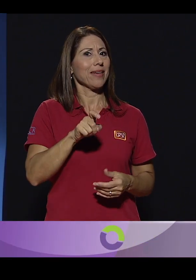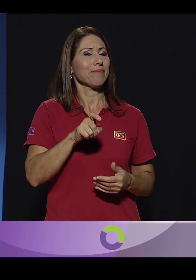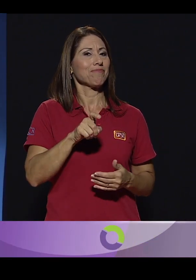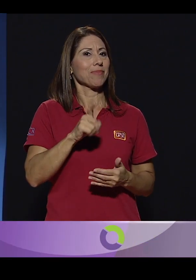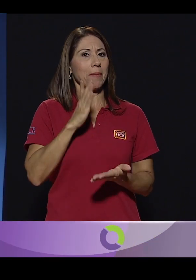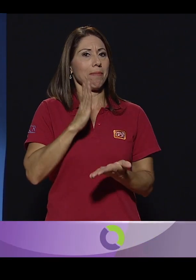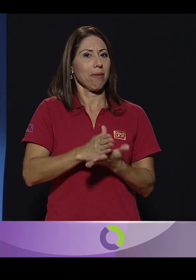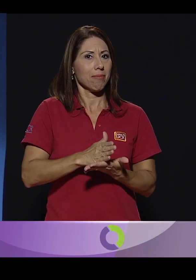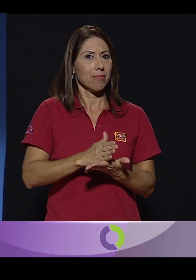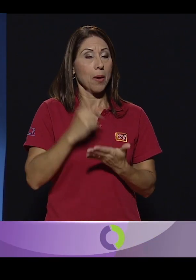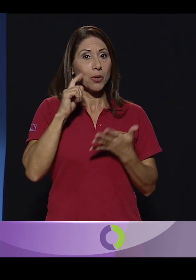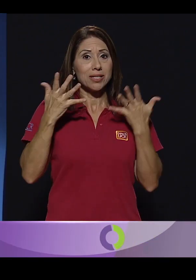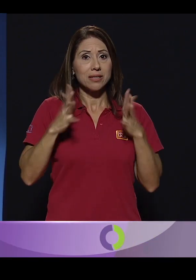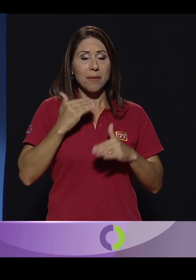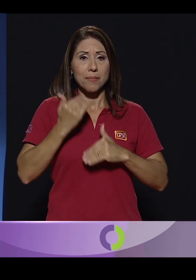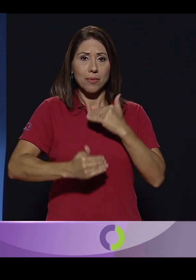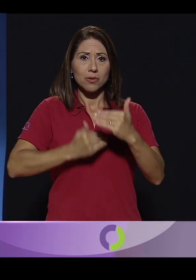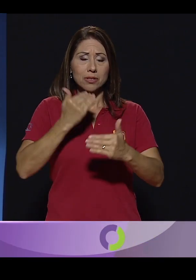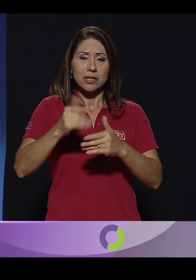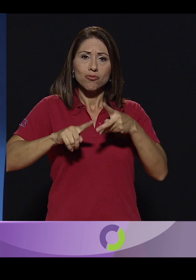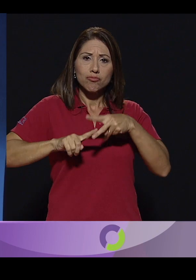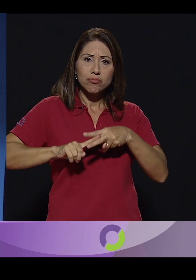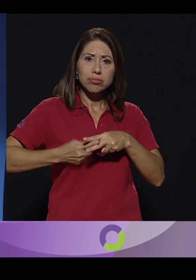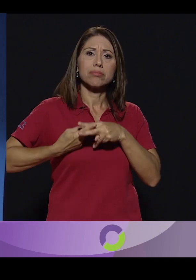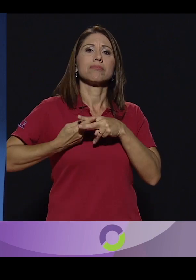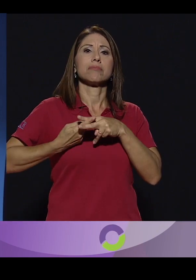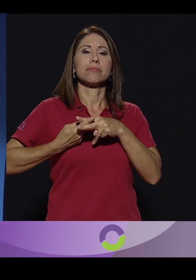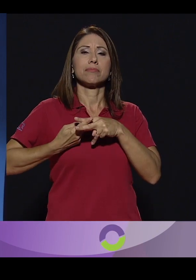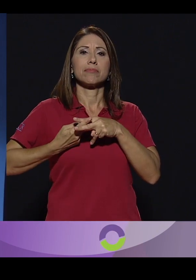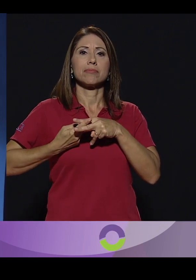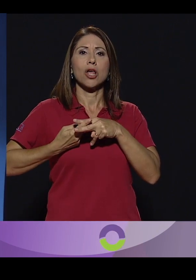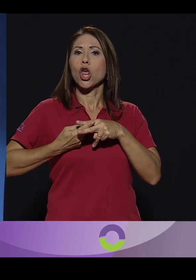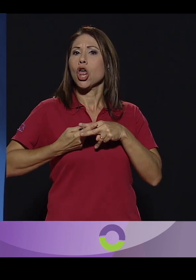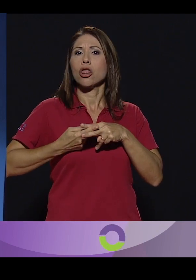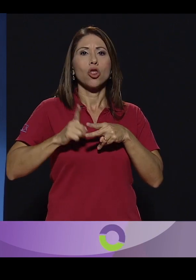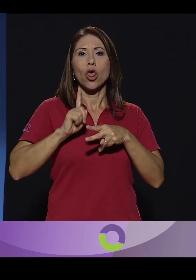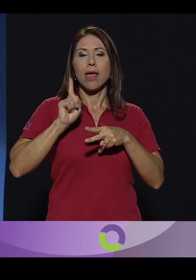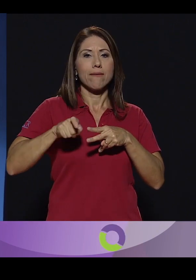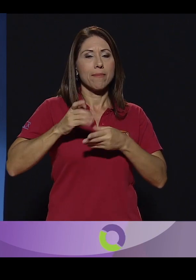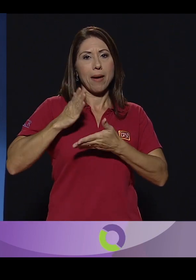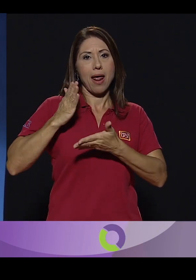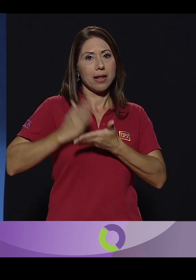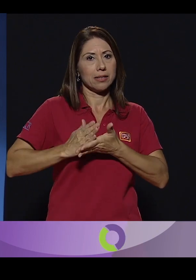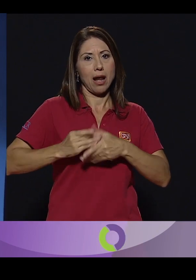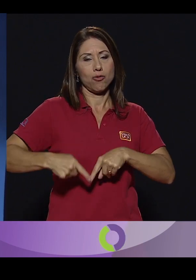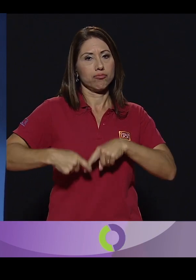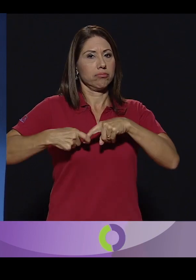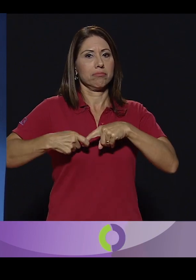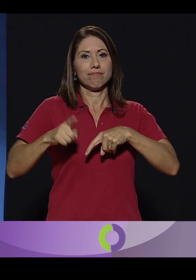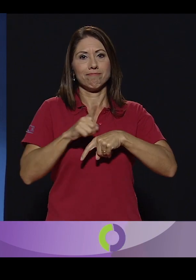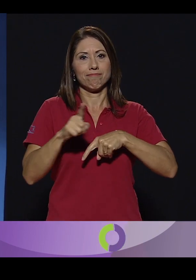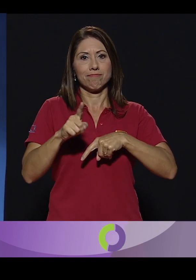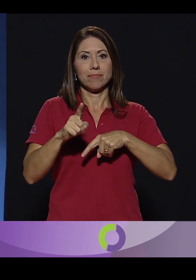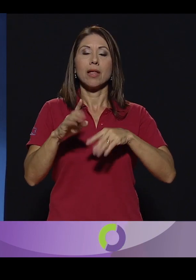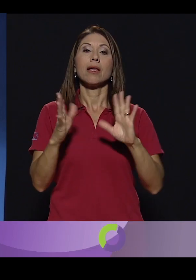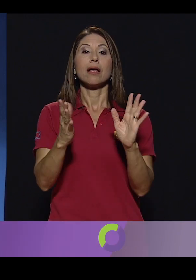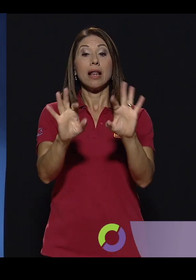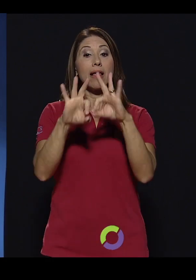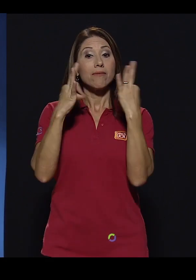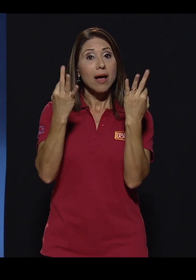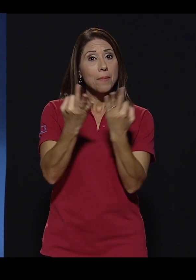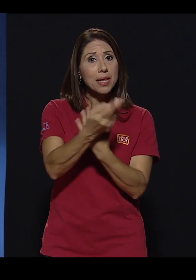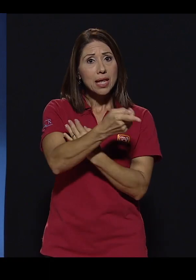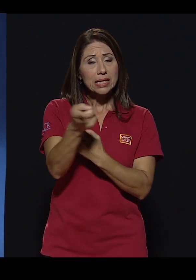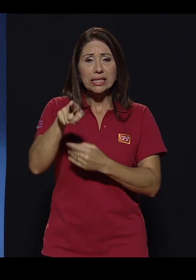proceso arrancó verdad este no no no para alisarlo por supuesto a la familia de la información